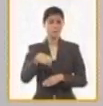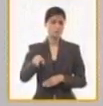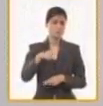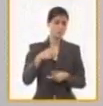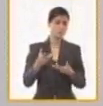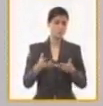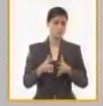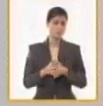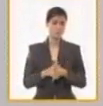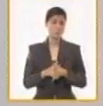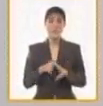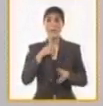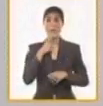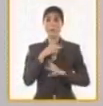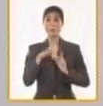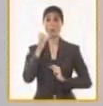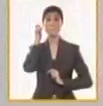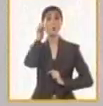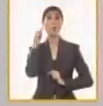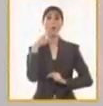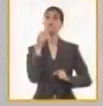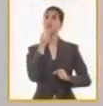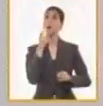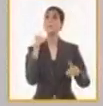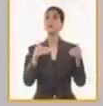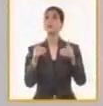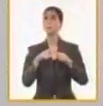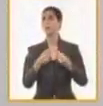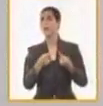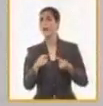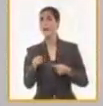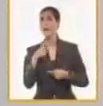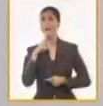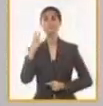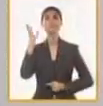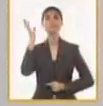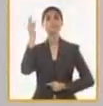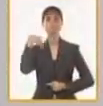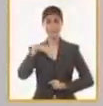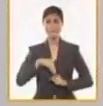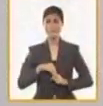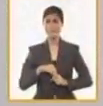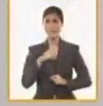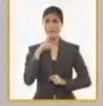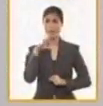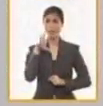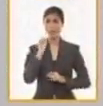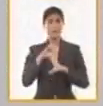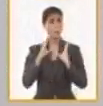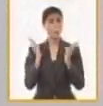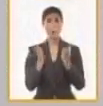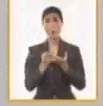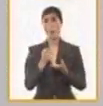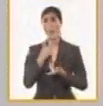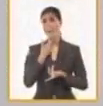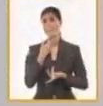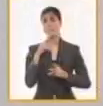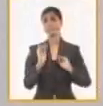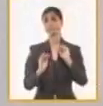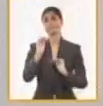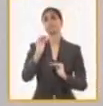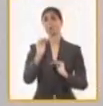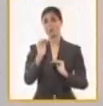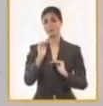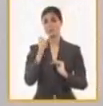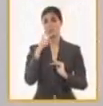damos cabida a la mujer porque las mujeres entienden a veces más lo